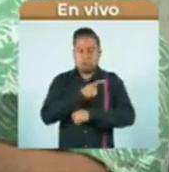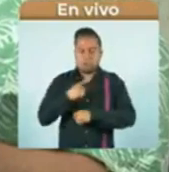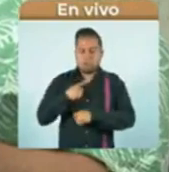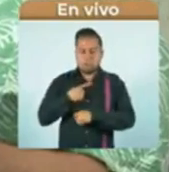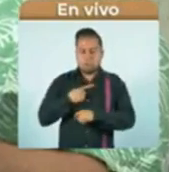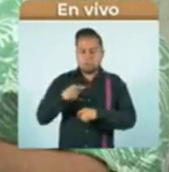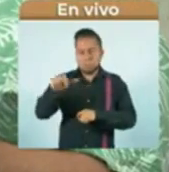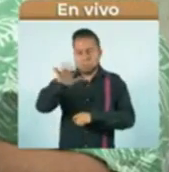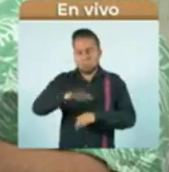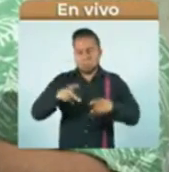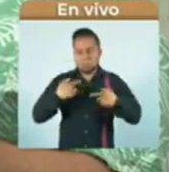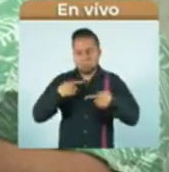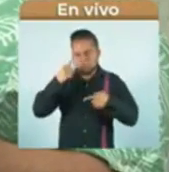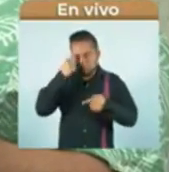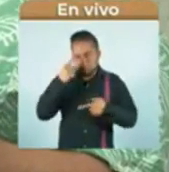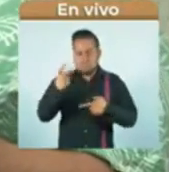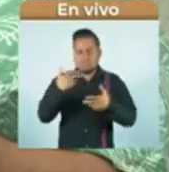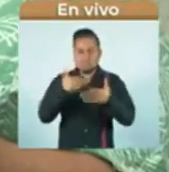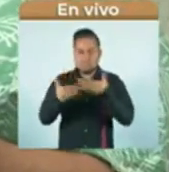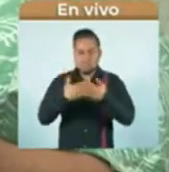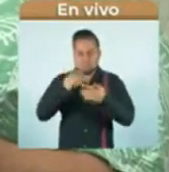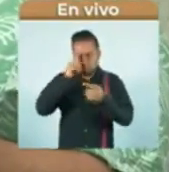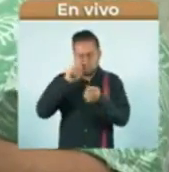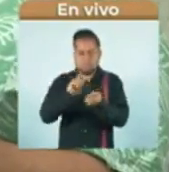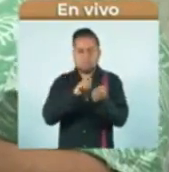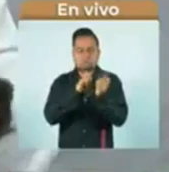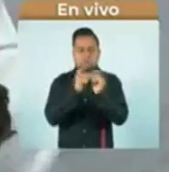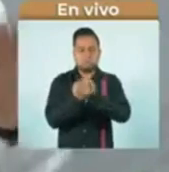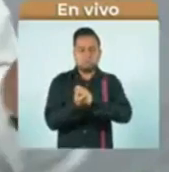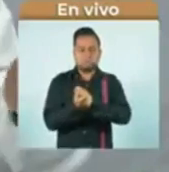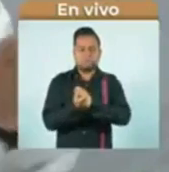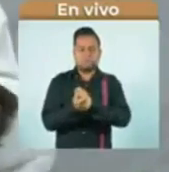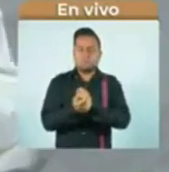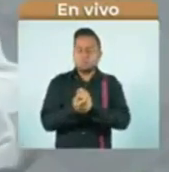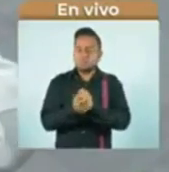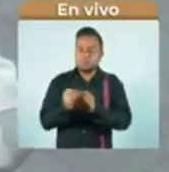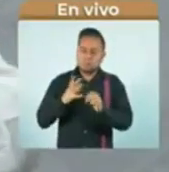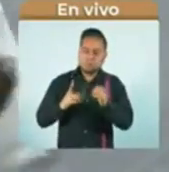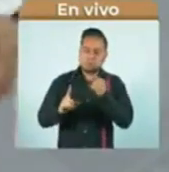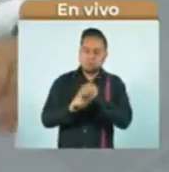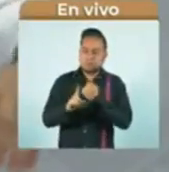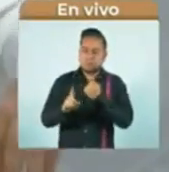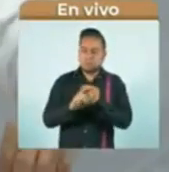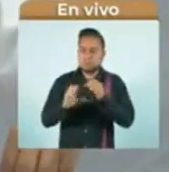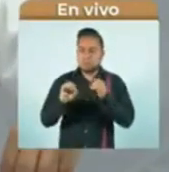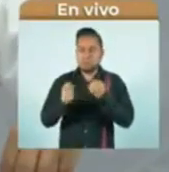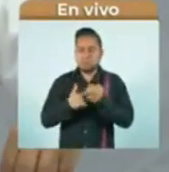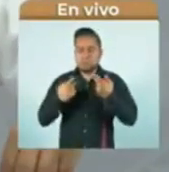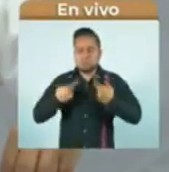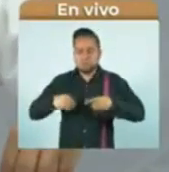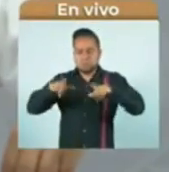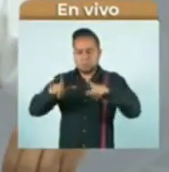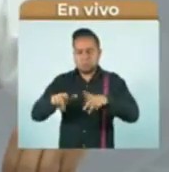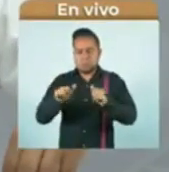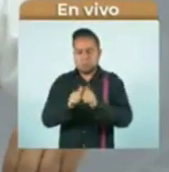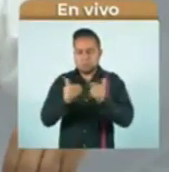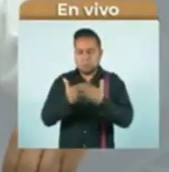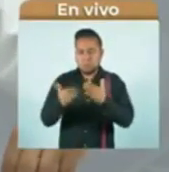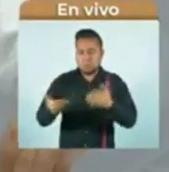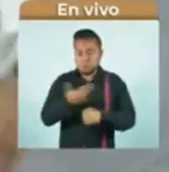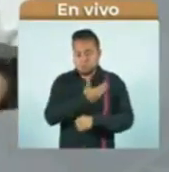al pueblo hacia ese modelo de transformación. No tenemos ningún conflicto personal ni con el actual